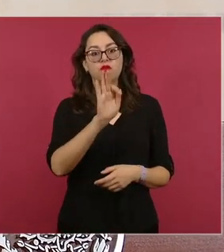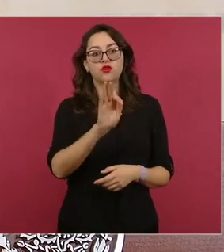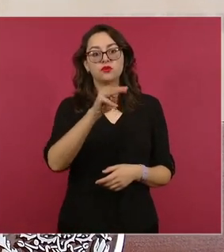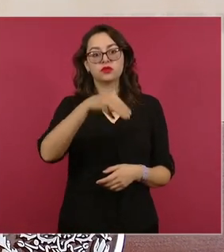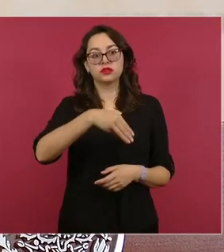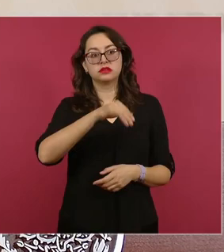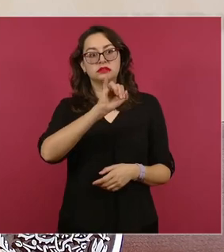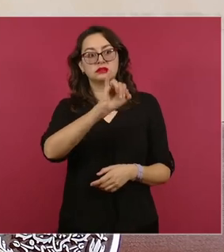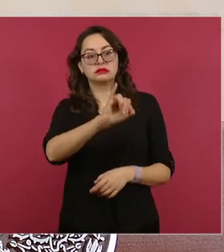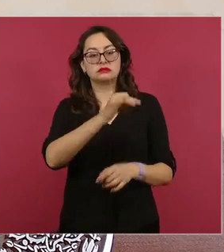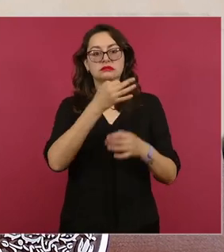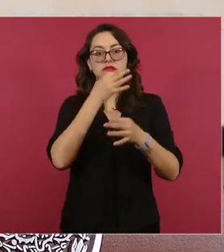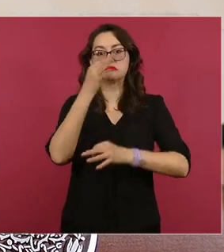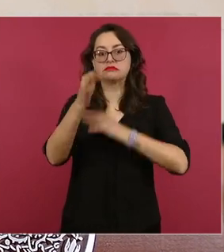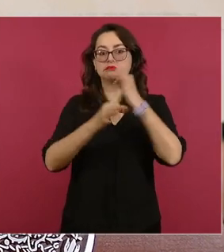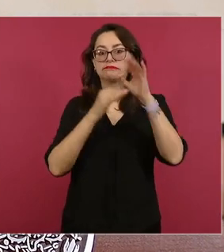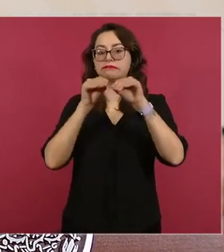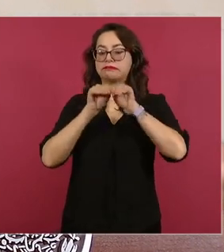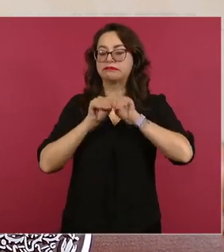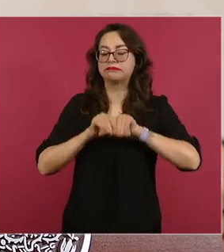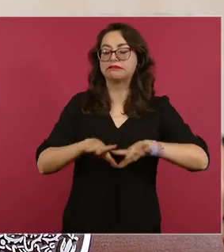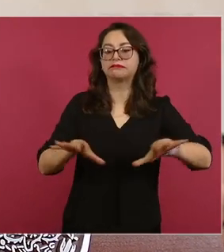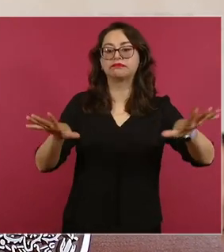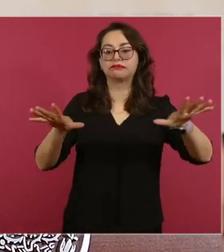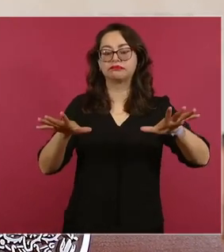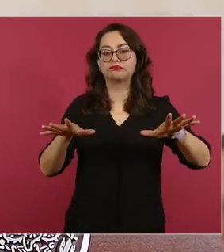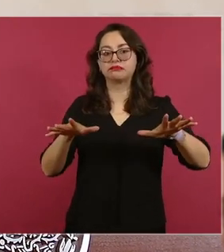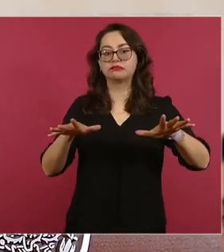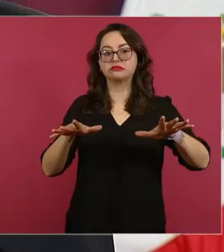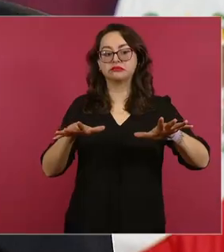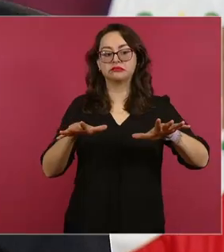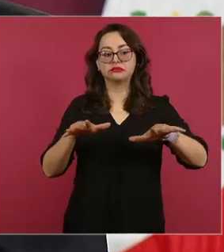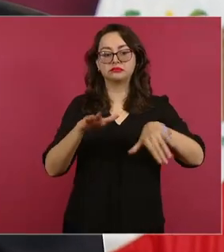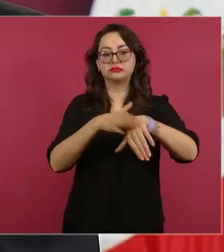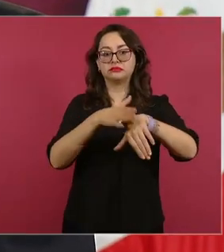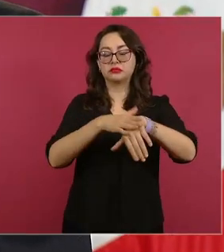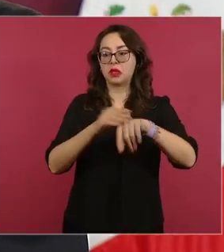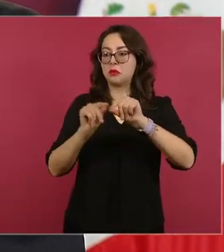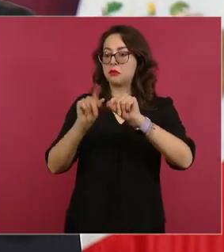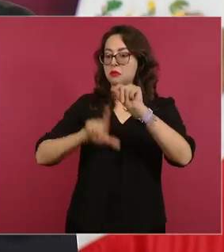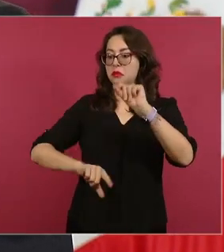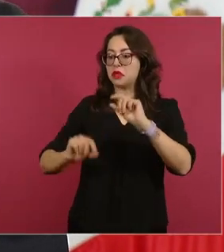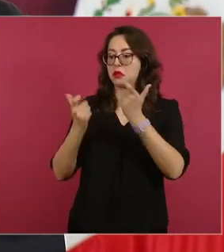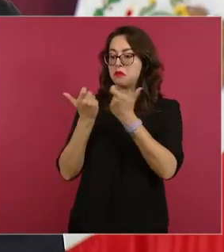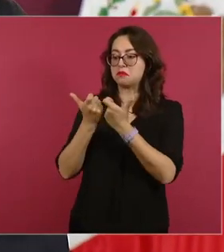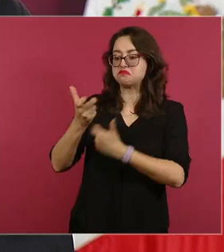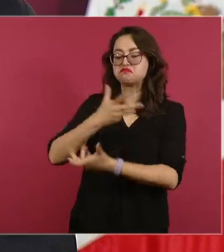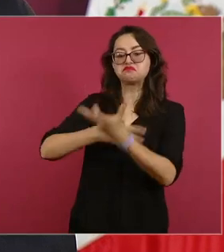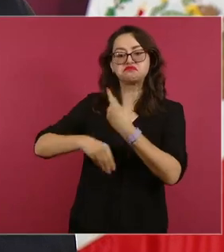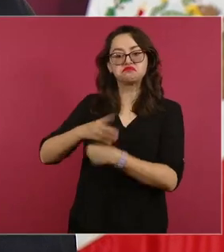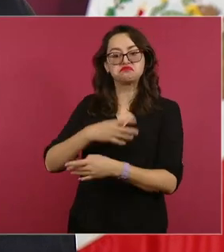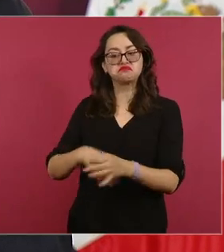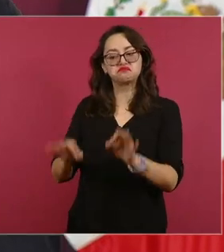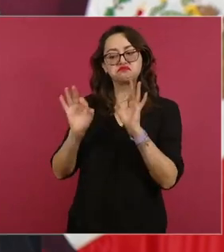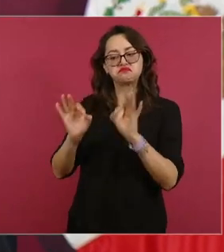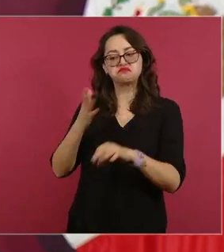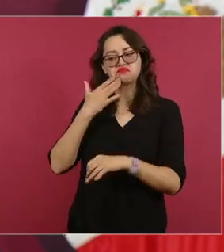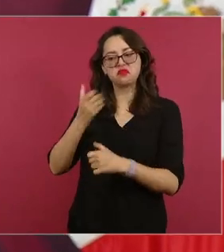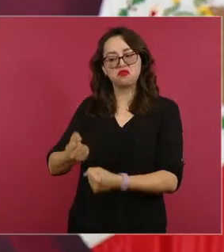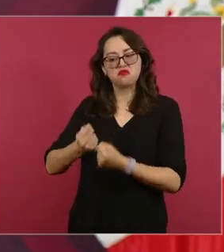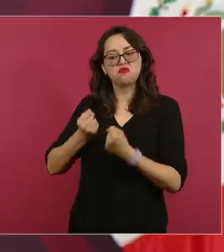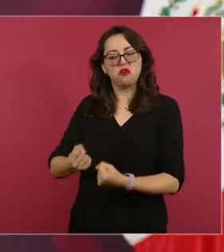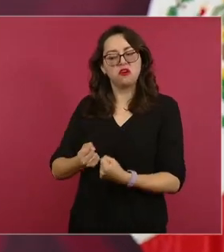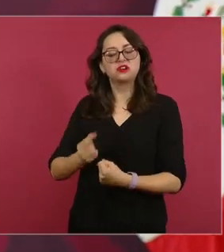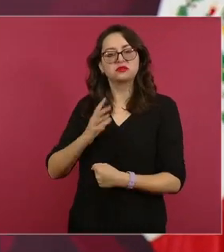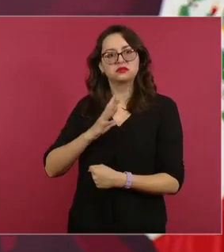Internacional hablando de que la economía de México está muy sólida, que es de las